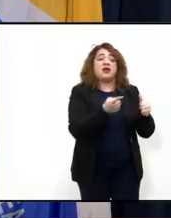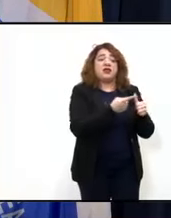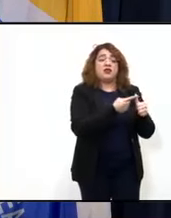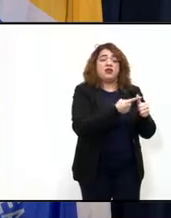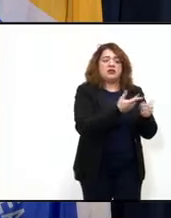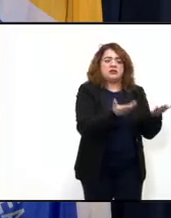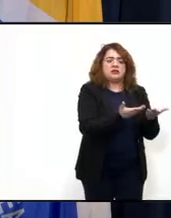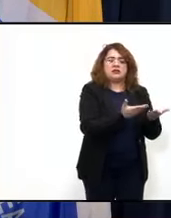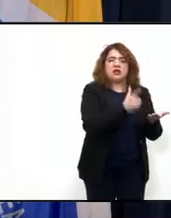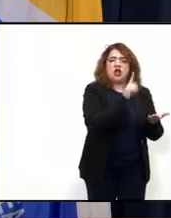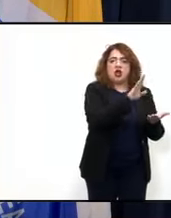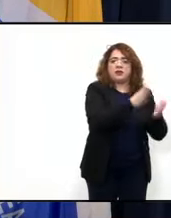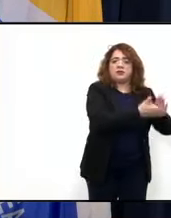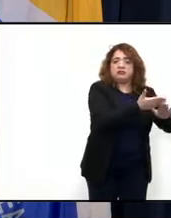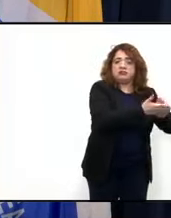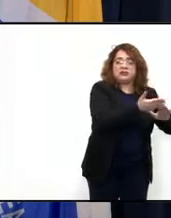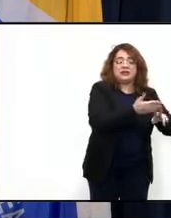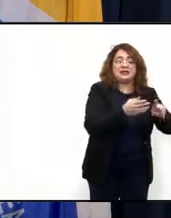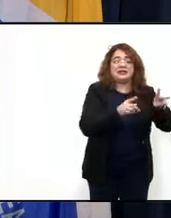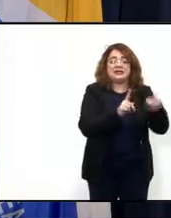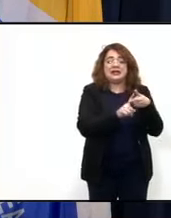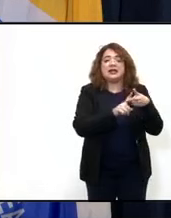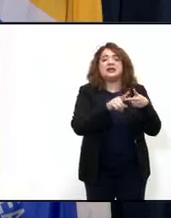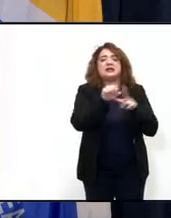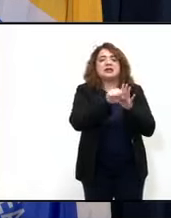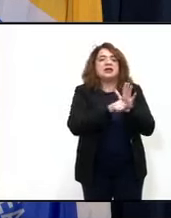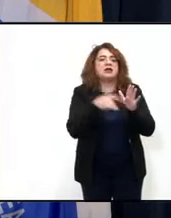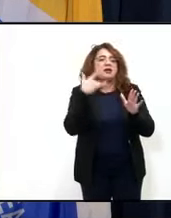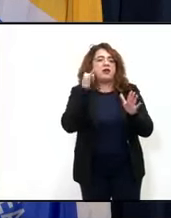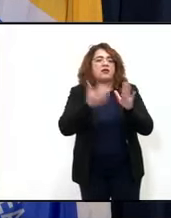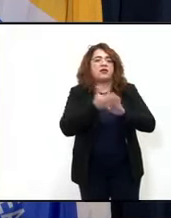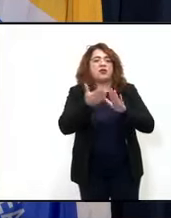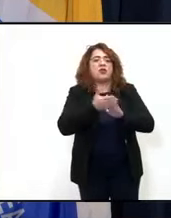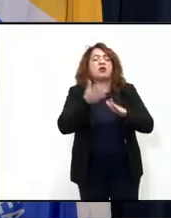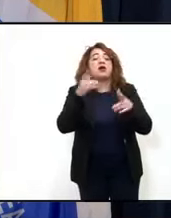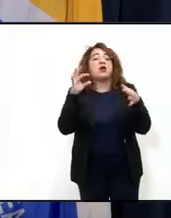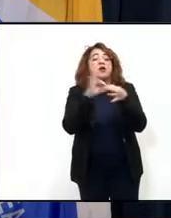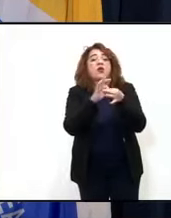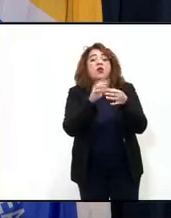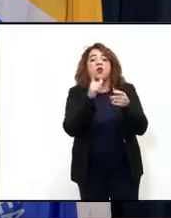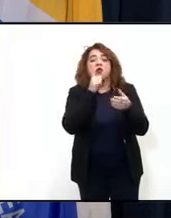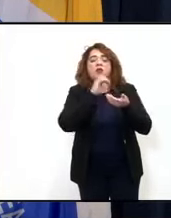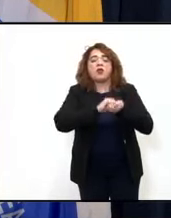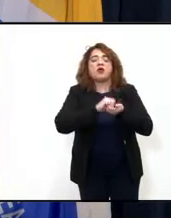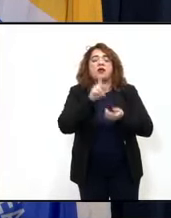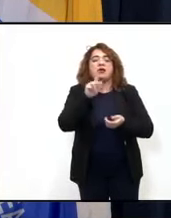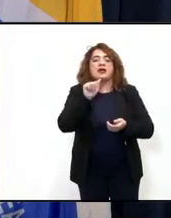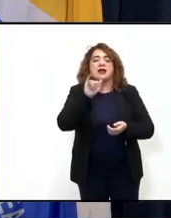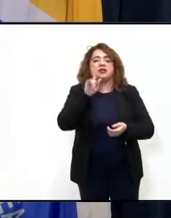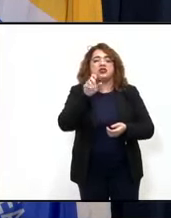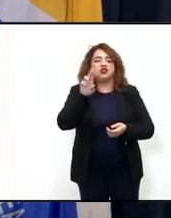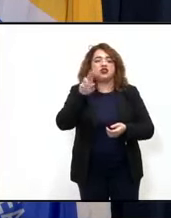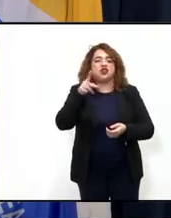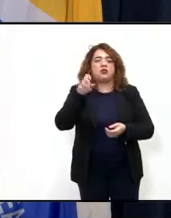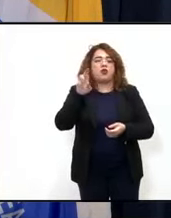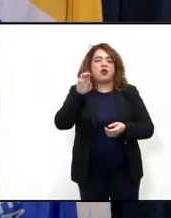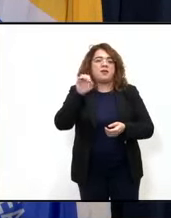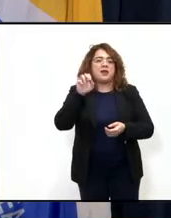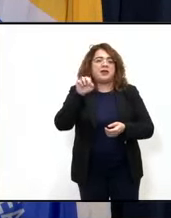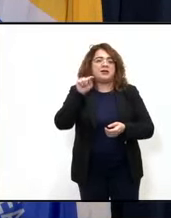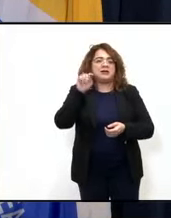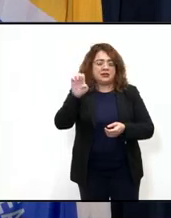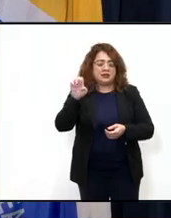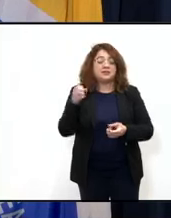universidad. Para la semana que viene, esperemos que todos los educadores aquí en la ciudad quien